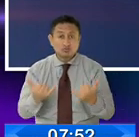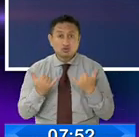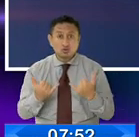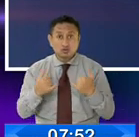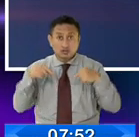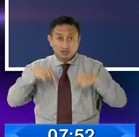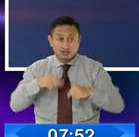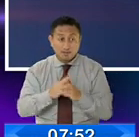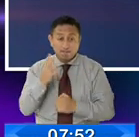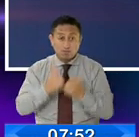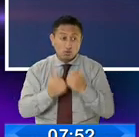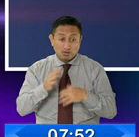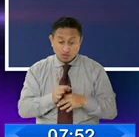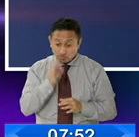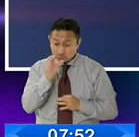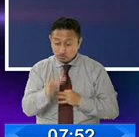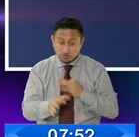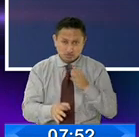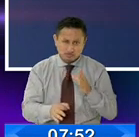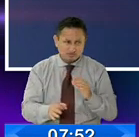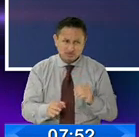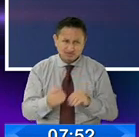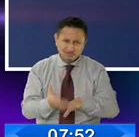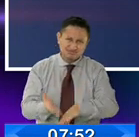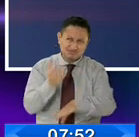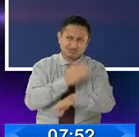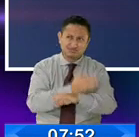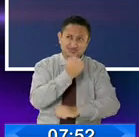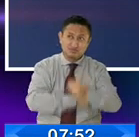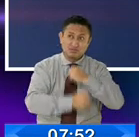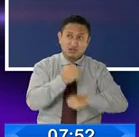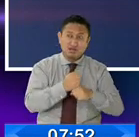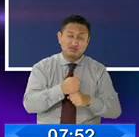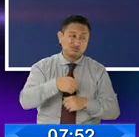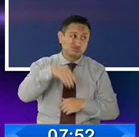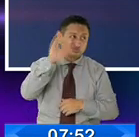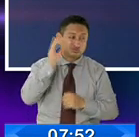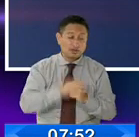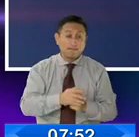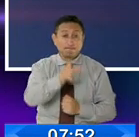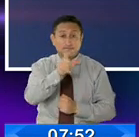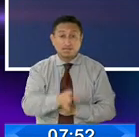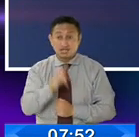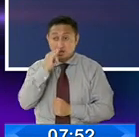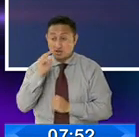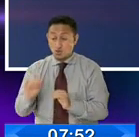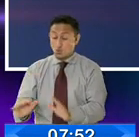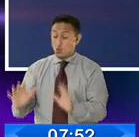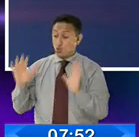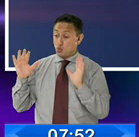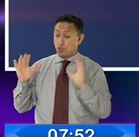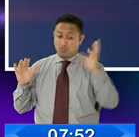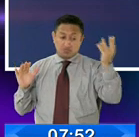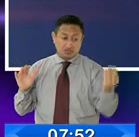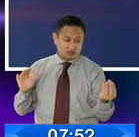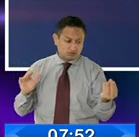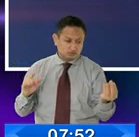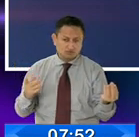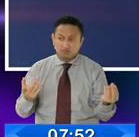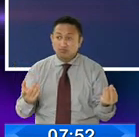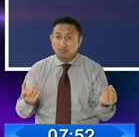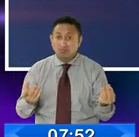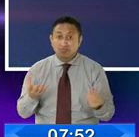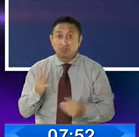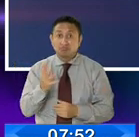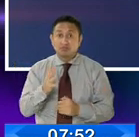es un problema de la pandemia, es un problema que hemos vivido en realidades paralelas, donde mucha gente tiene mucho y donde mucha gente no sabe lo que es la Navidad.